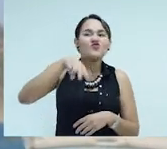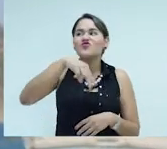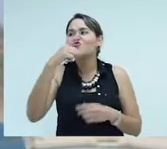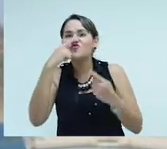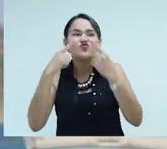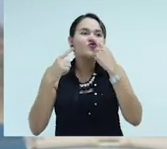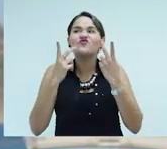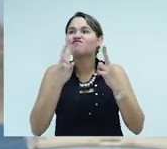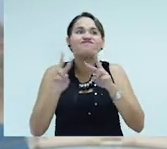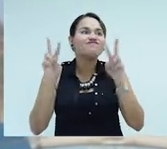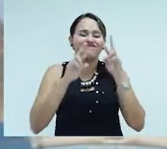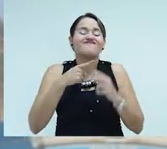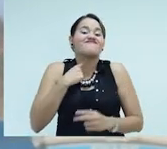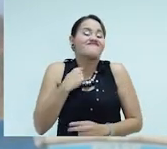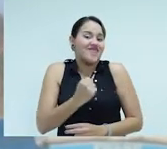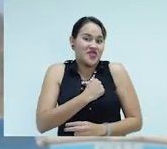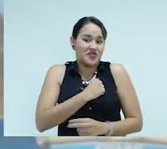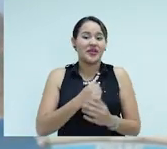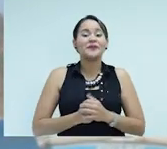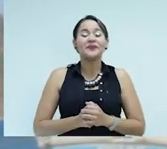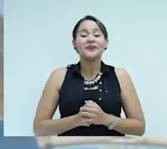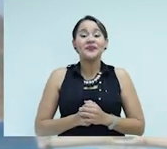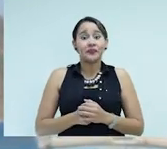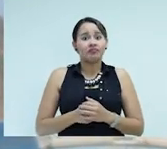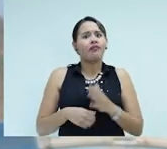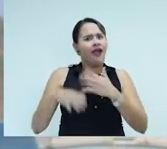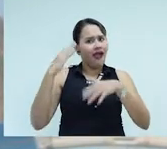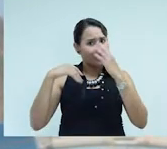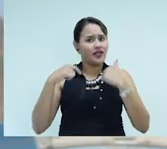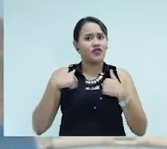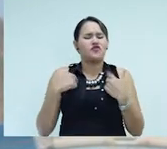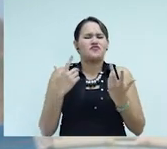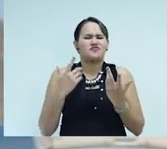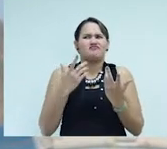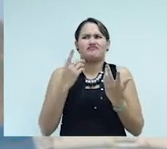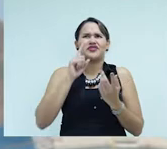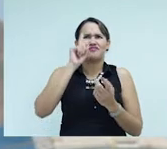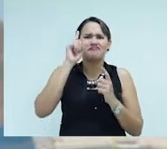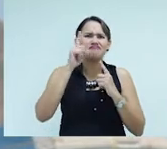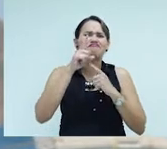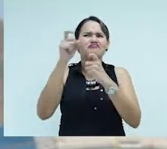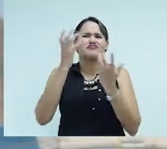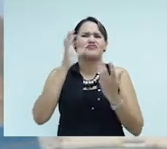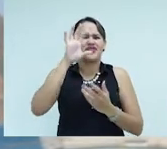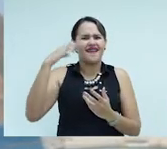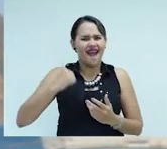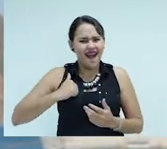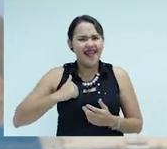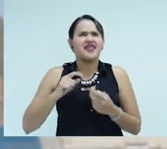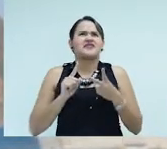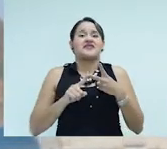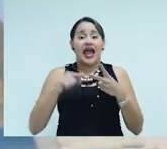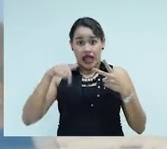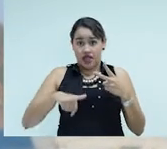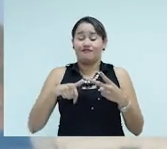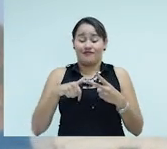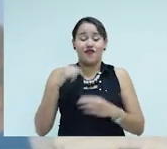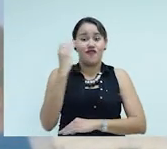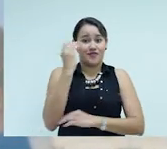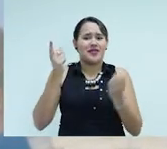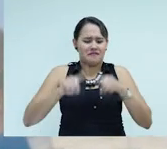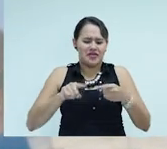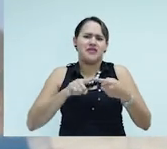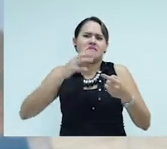Canadá y estuve también en varias partes de Colombia, Medellín, Cartagena, Bogotá, Santa Marta, he